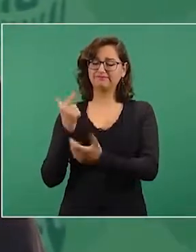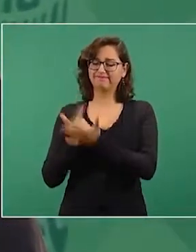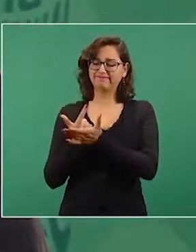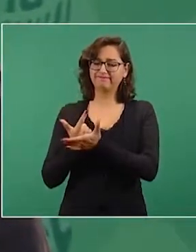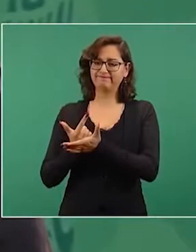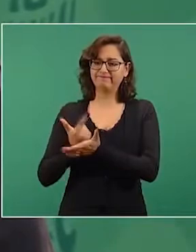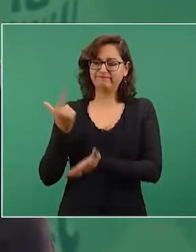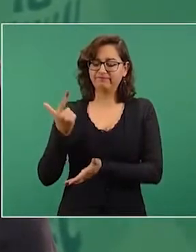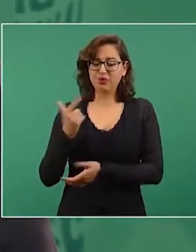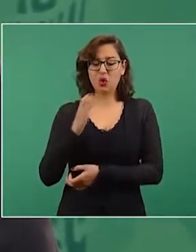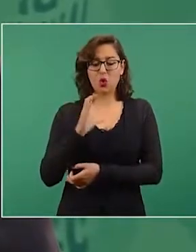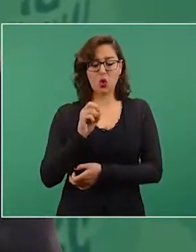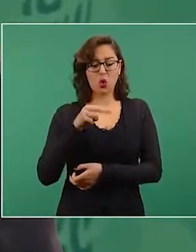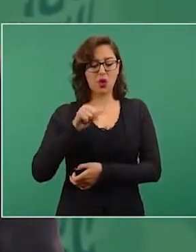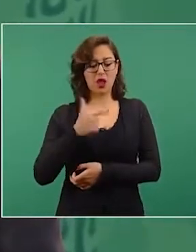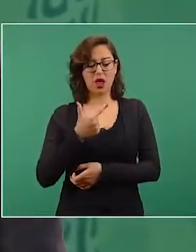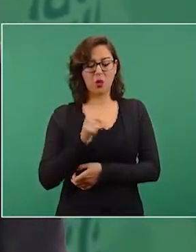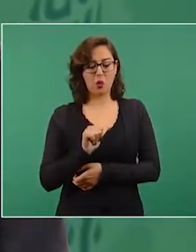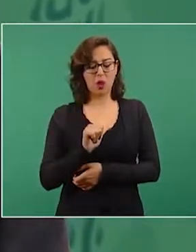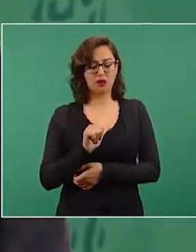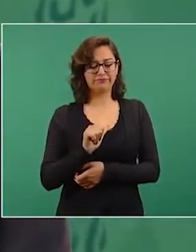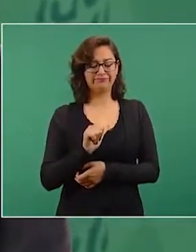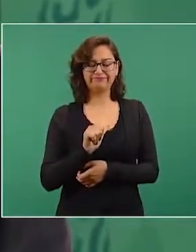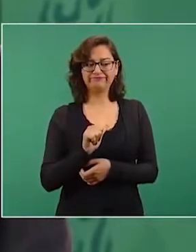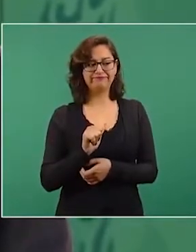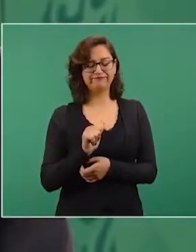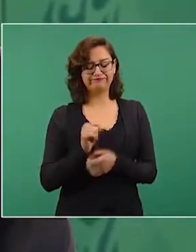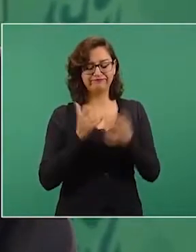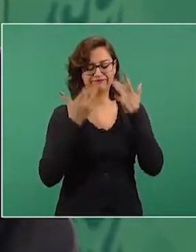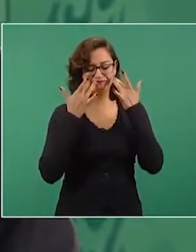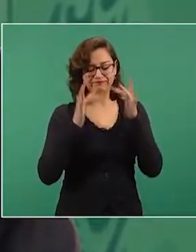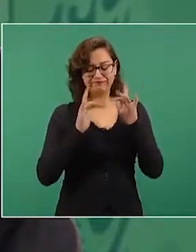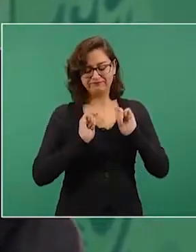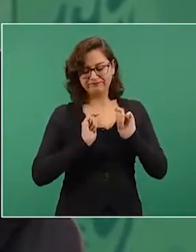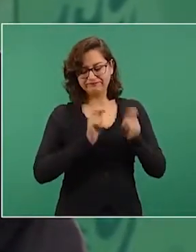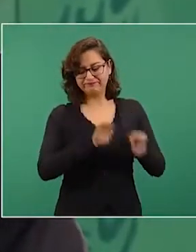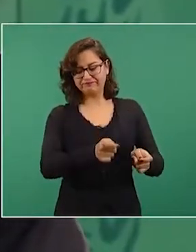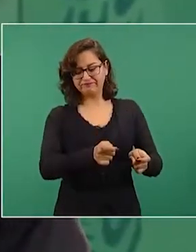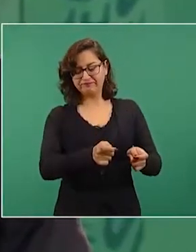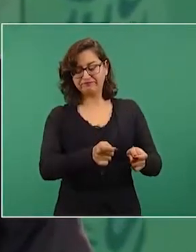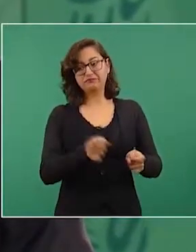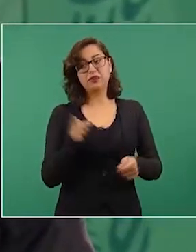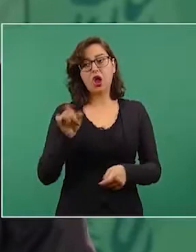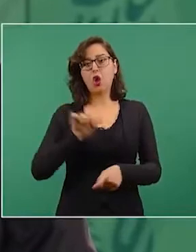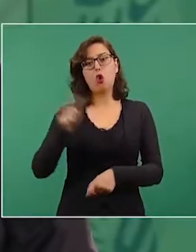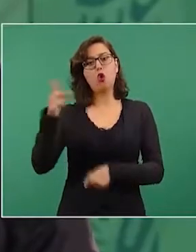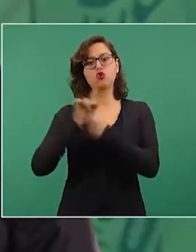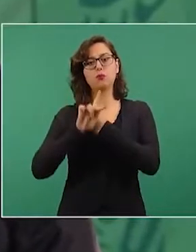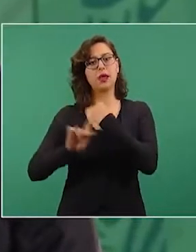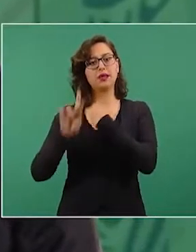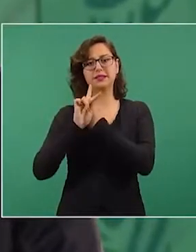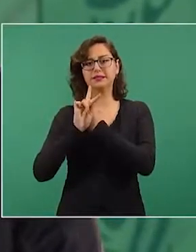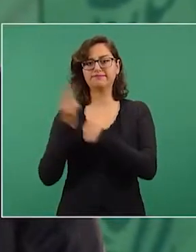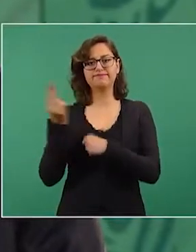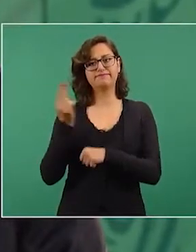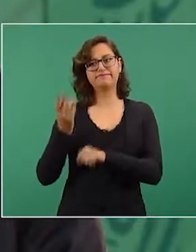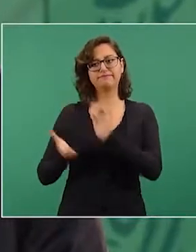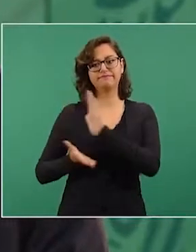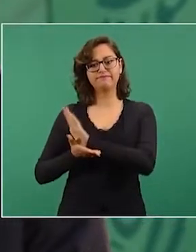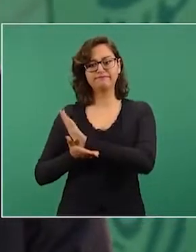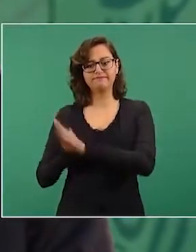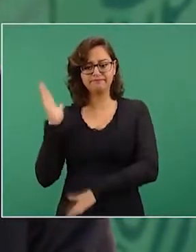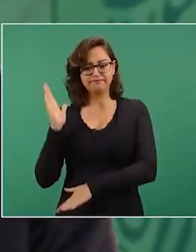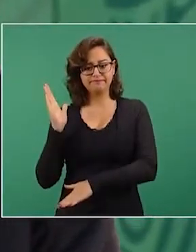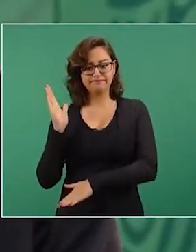dejarla con agua, tiene que dejar el país. Como le tenemos mucha confianza y es